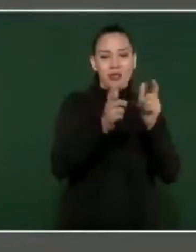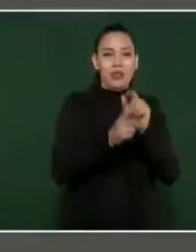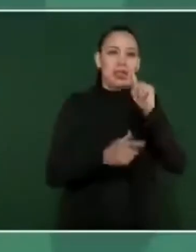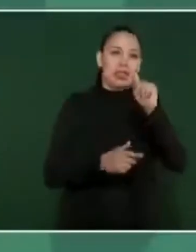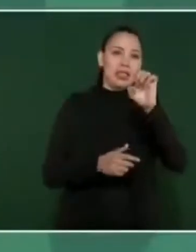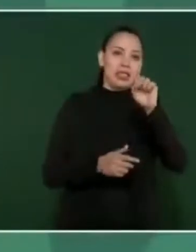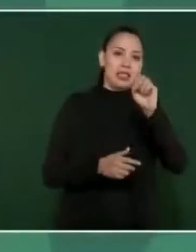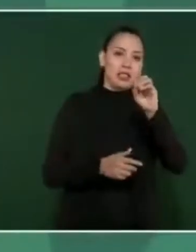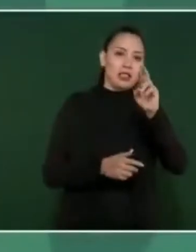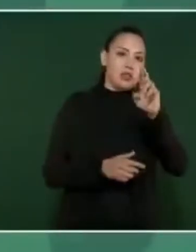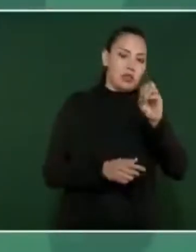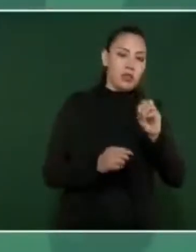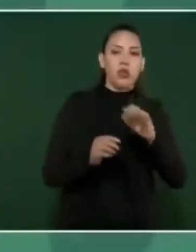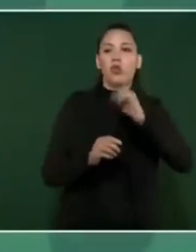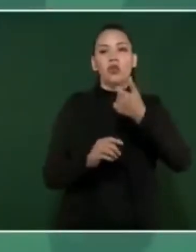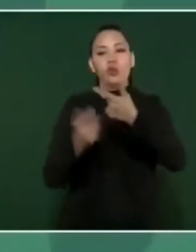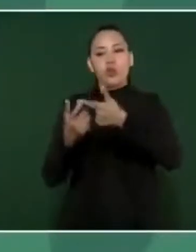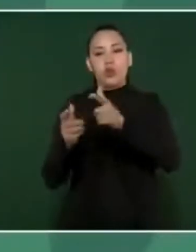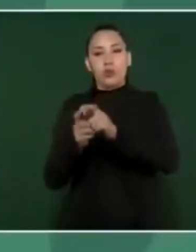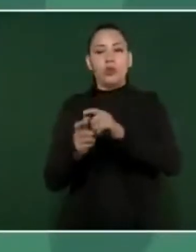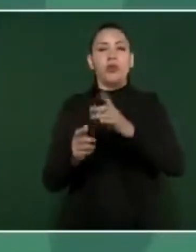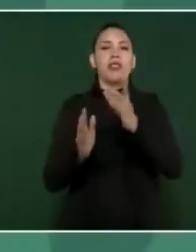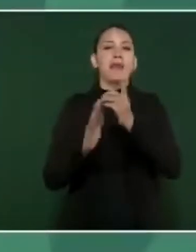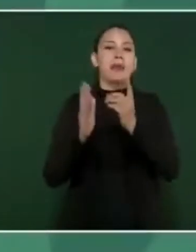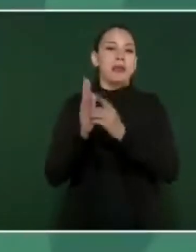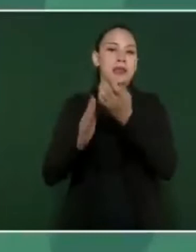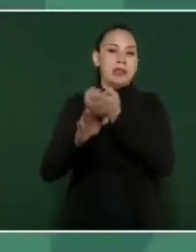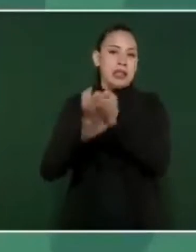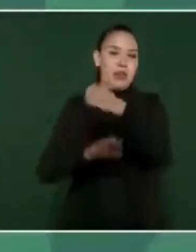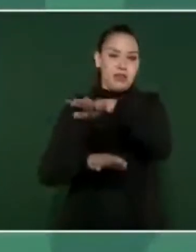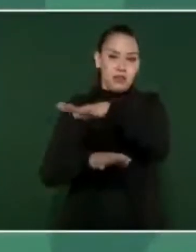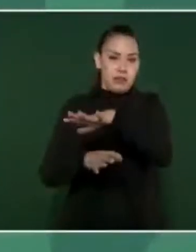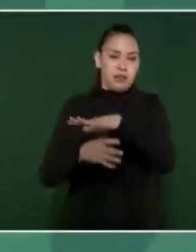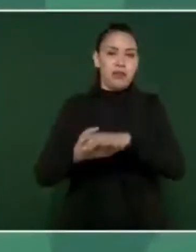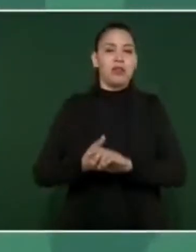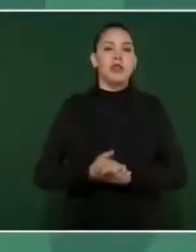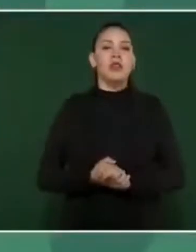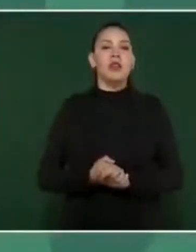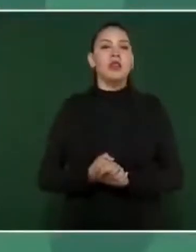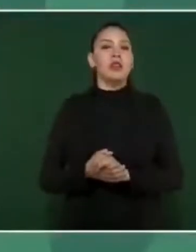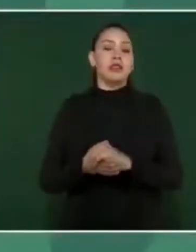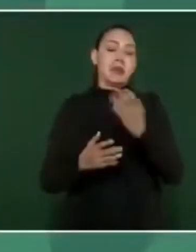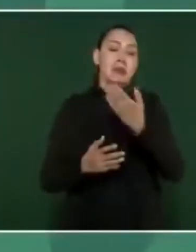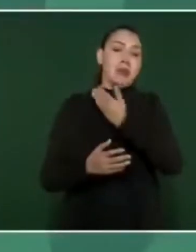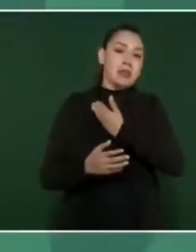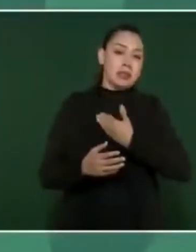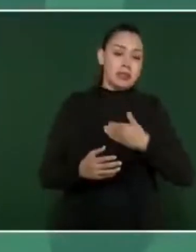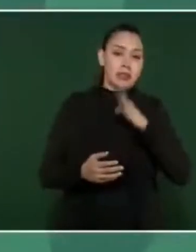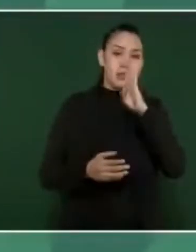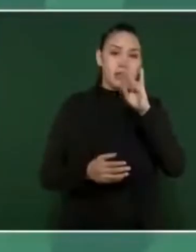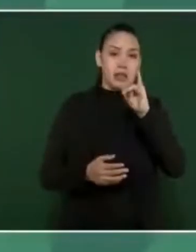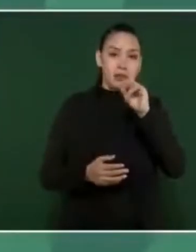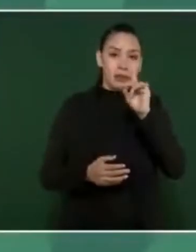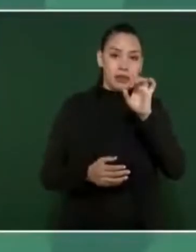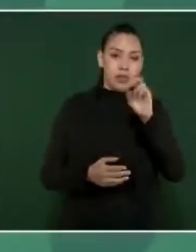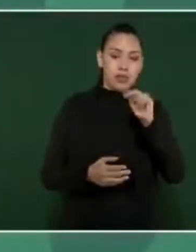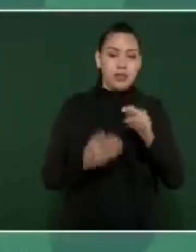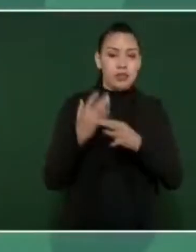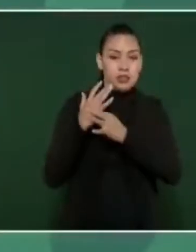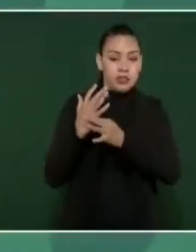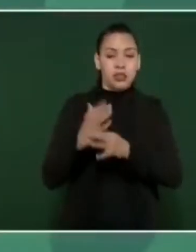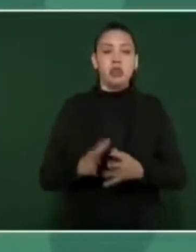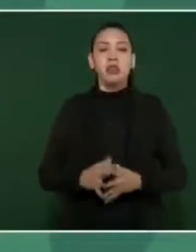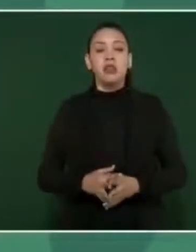Y el presidente Biden dijo que se autorizara pero la verdad era para comprar